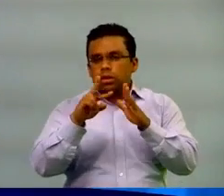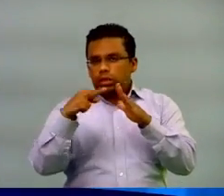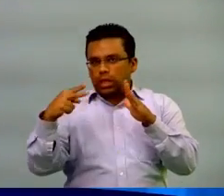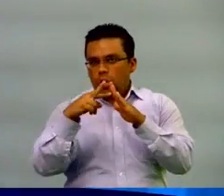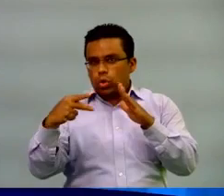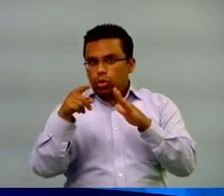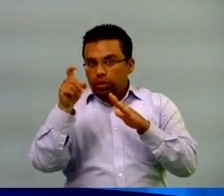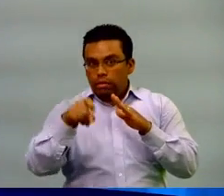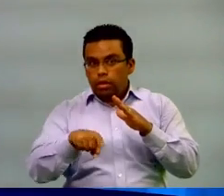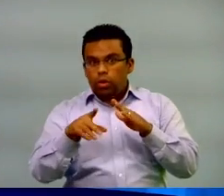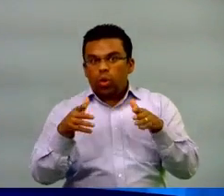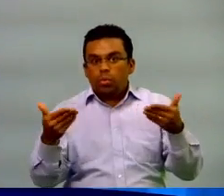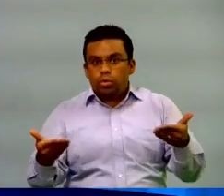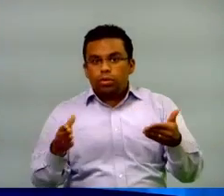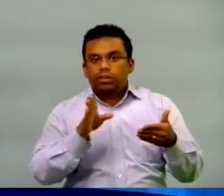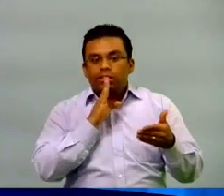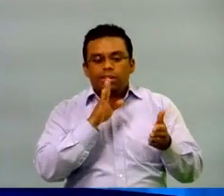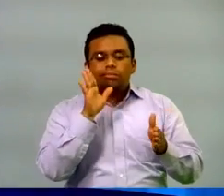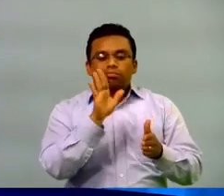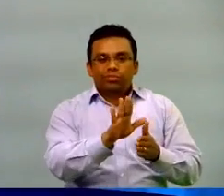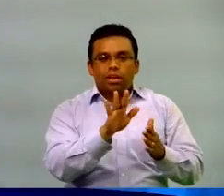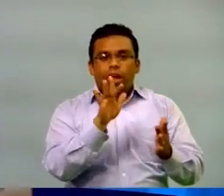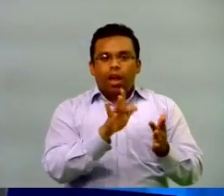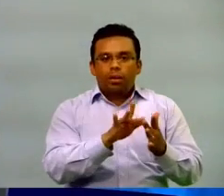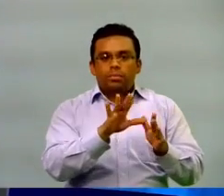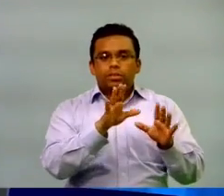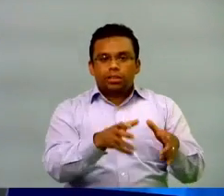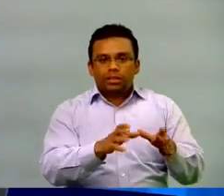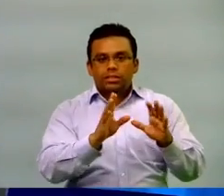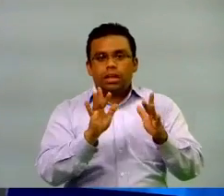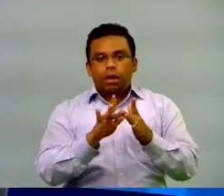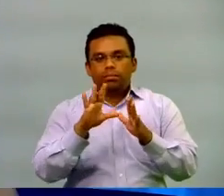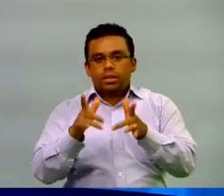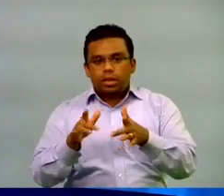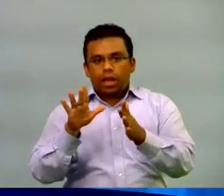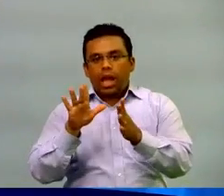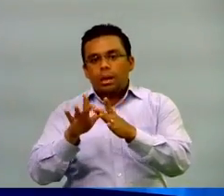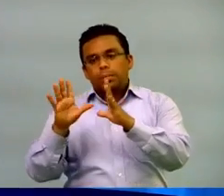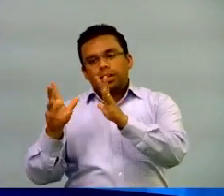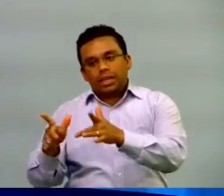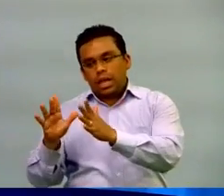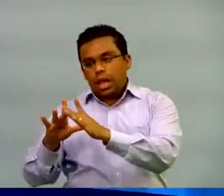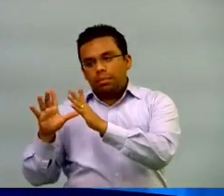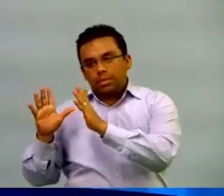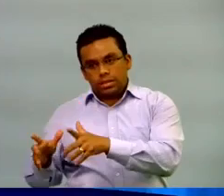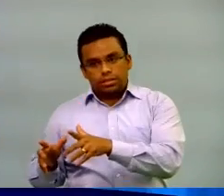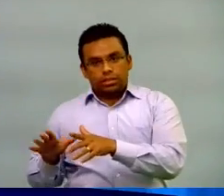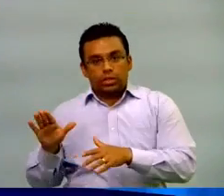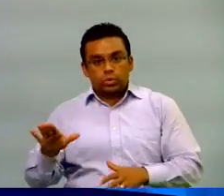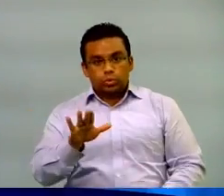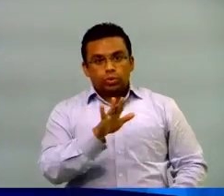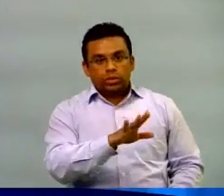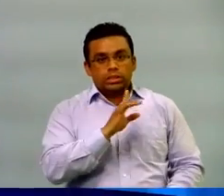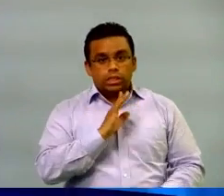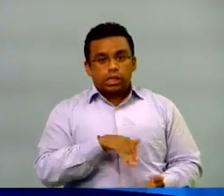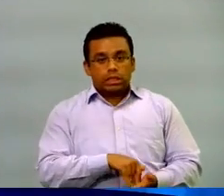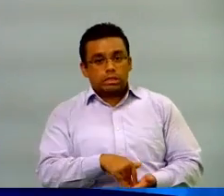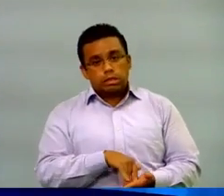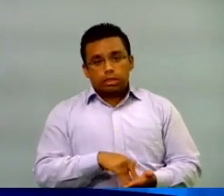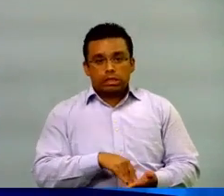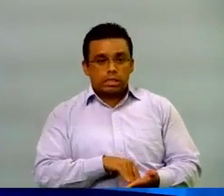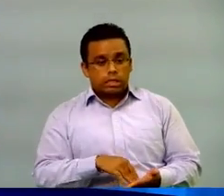debemos usarlas en aquellas asignaturas donde tenemos más debilidad o precisamente en aquellas donde